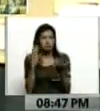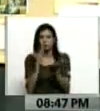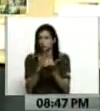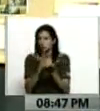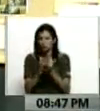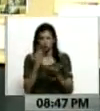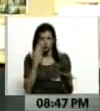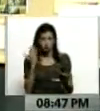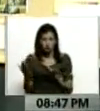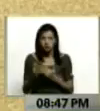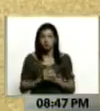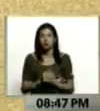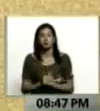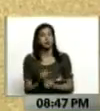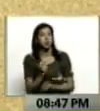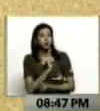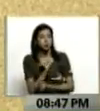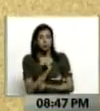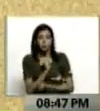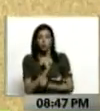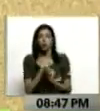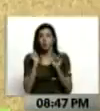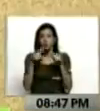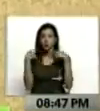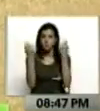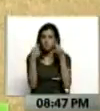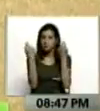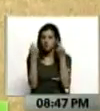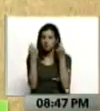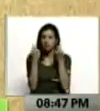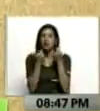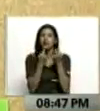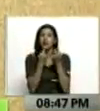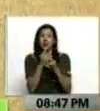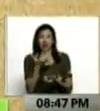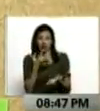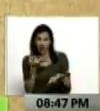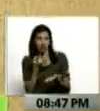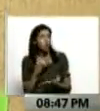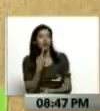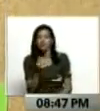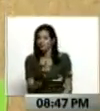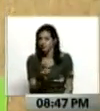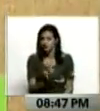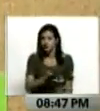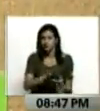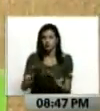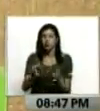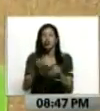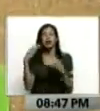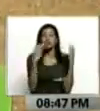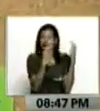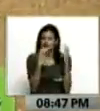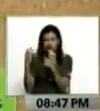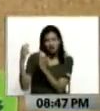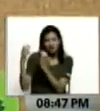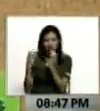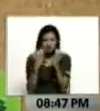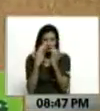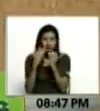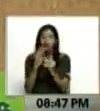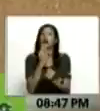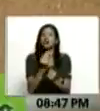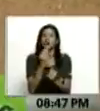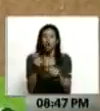violencia permanente digo bp se asusta y comienza campaña para ocultar la verdad La